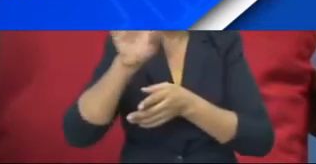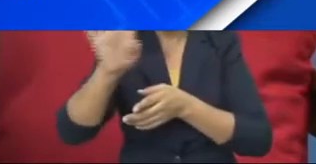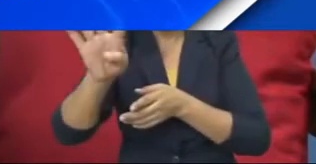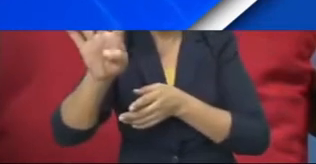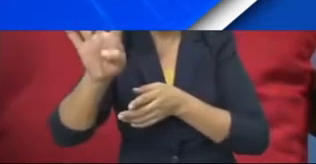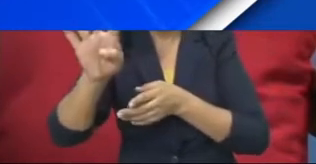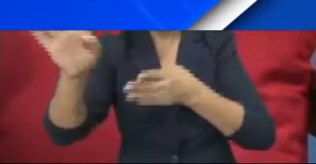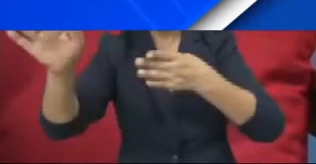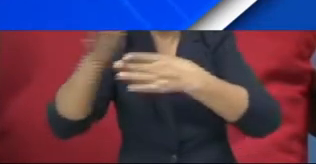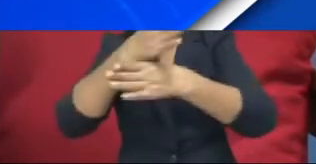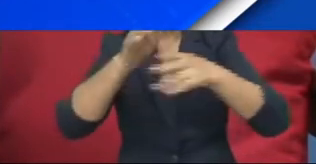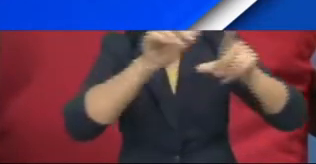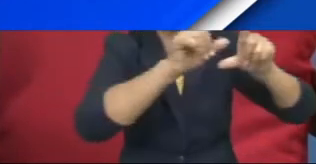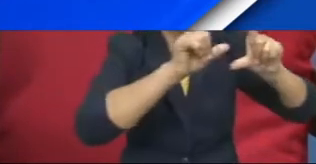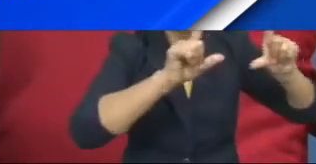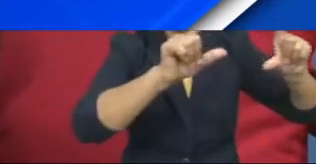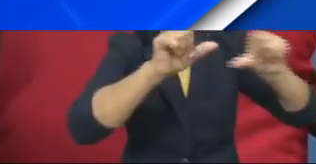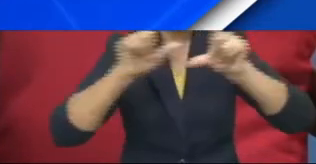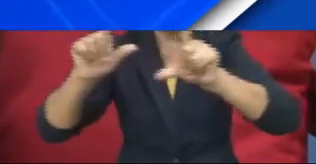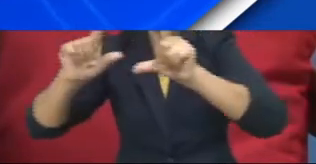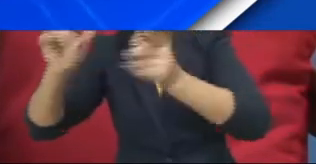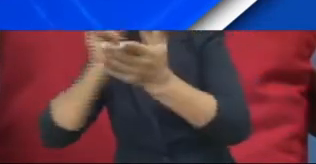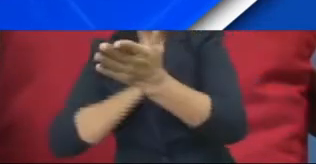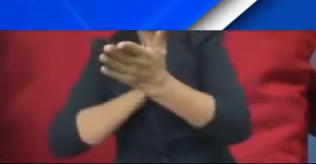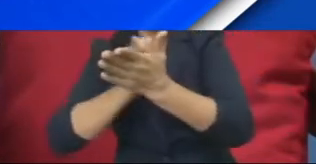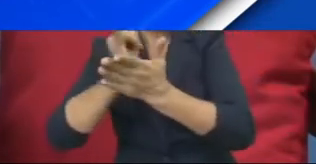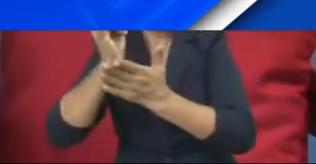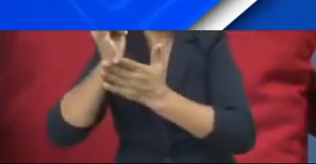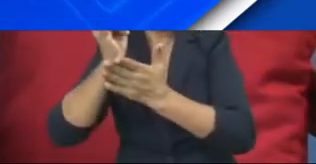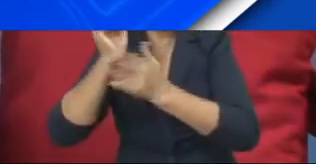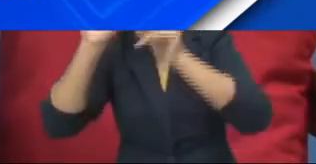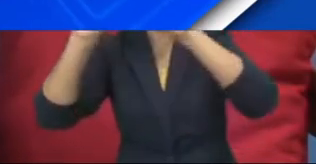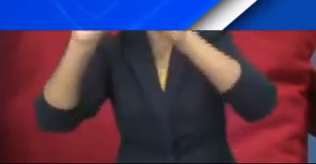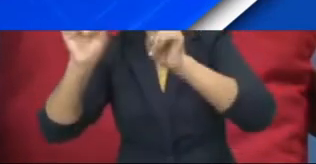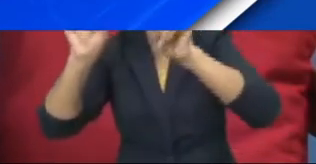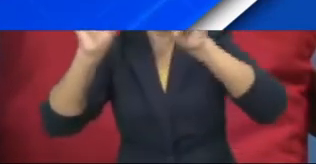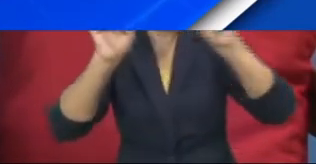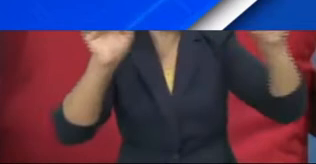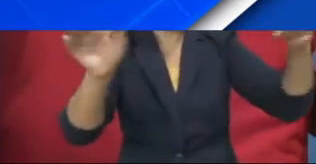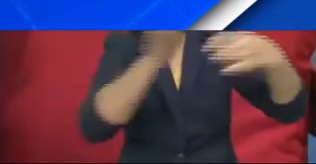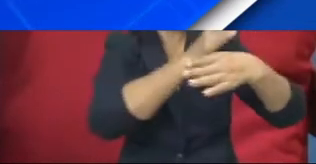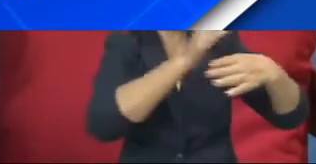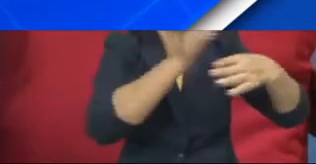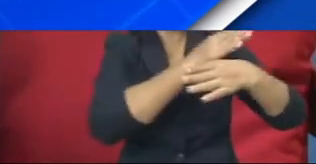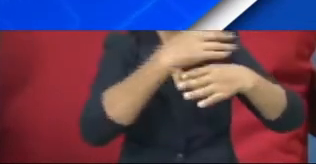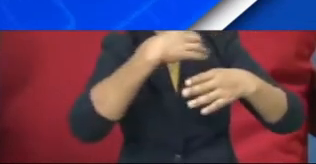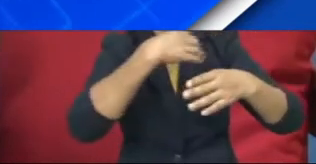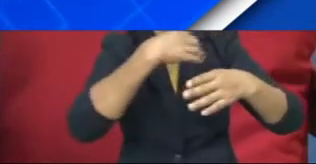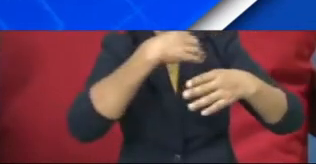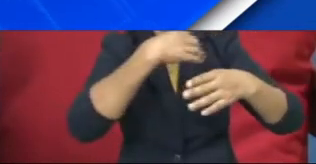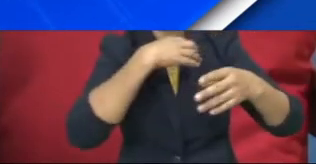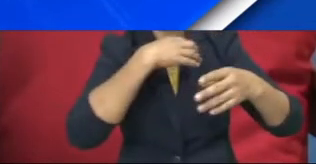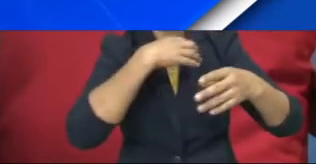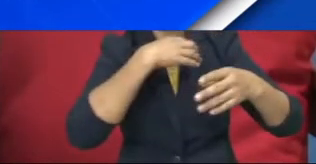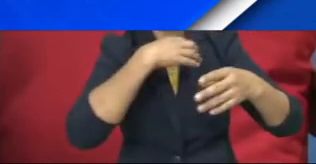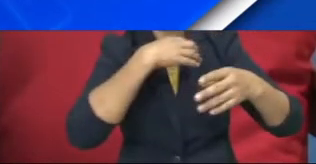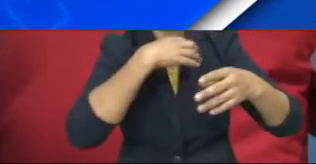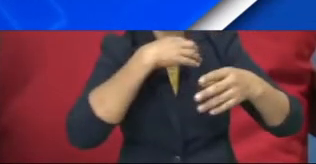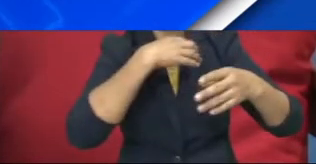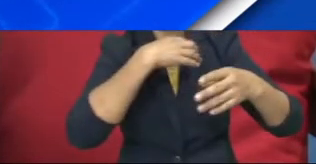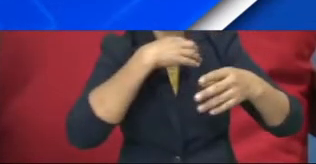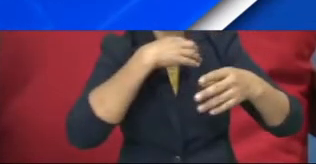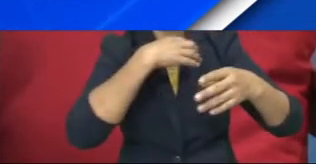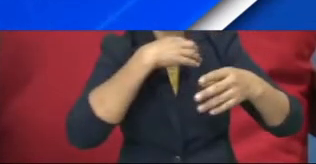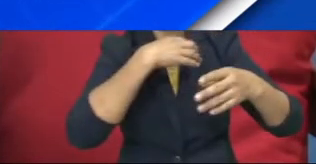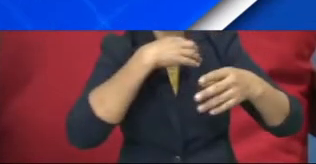de investigación, que cada centro es especializado según el ámbito agroecológico. Por ejemplo, si en el